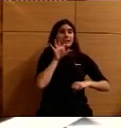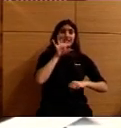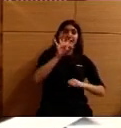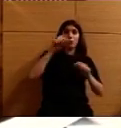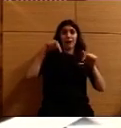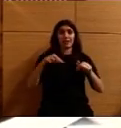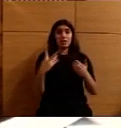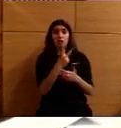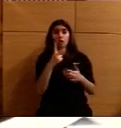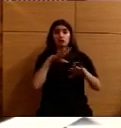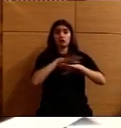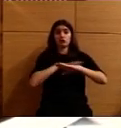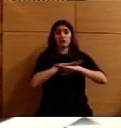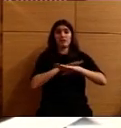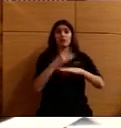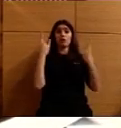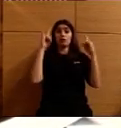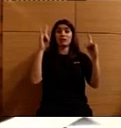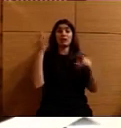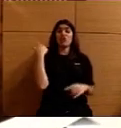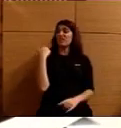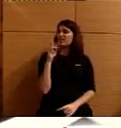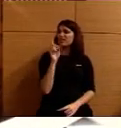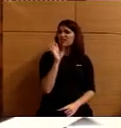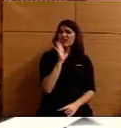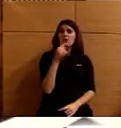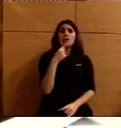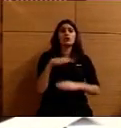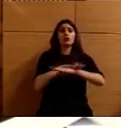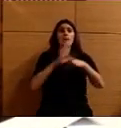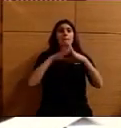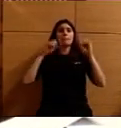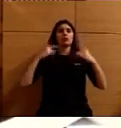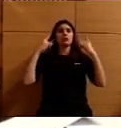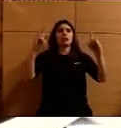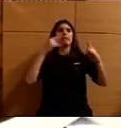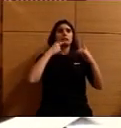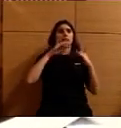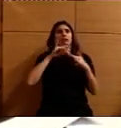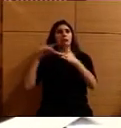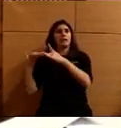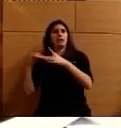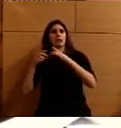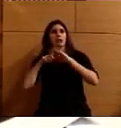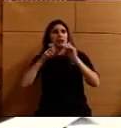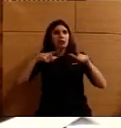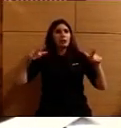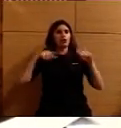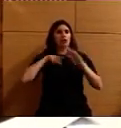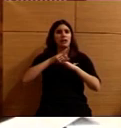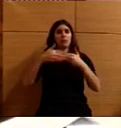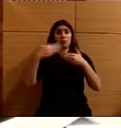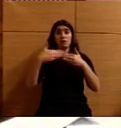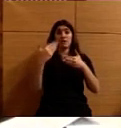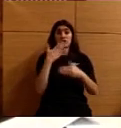aquí. Y el Botanic, antes lo ha dicho alguien, lideramos el progreso y lideramos el crecimiento. Pues